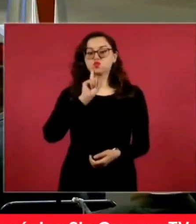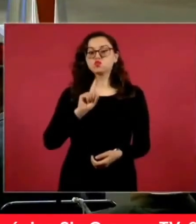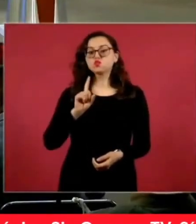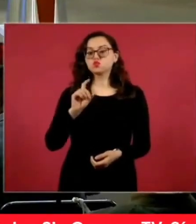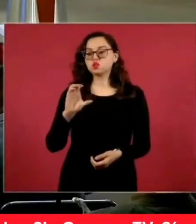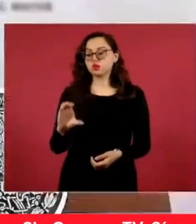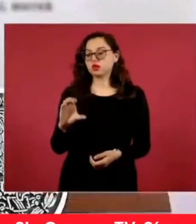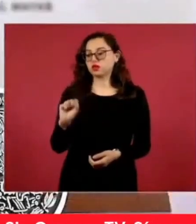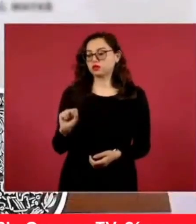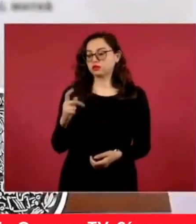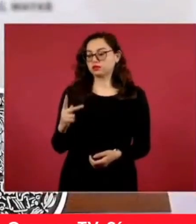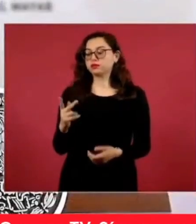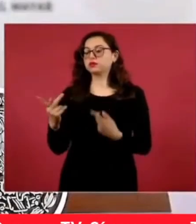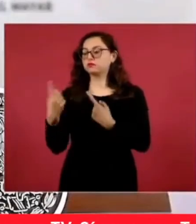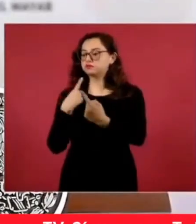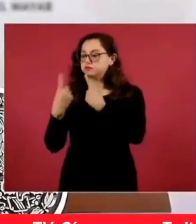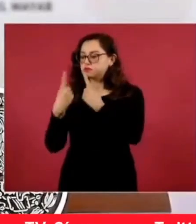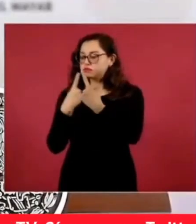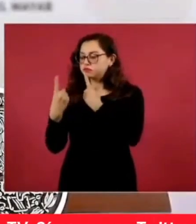técnicos de Pemex.